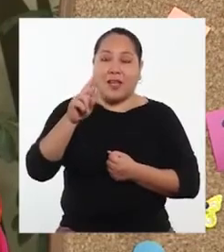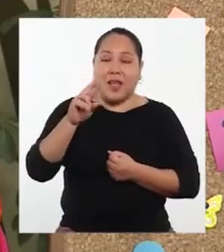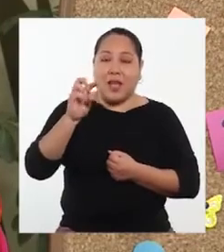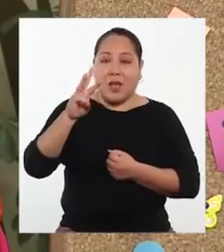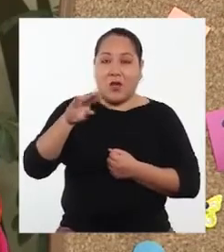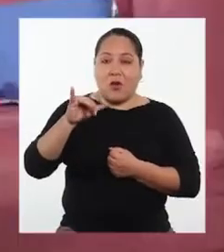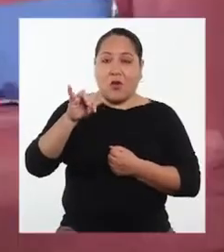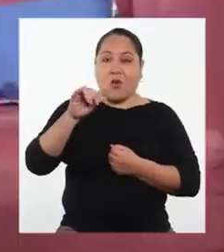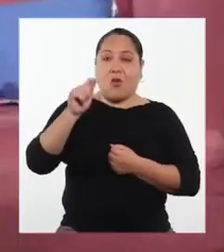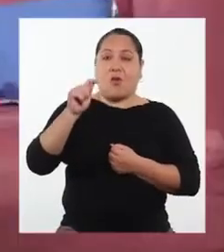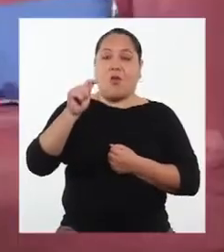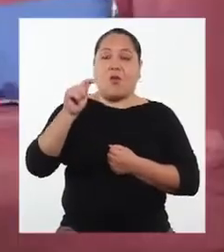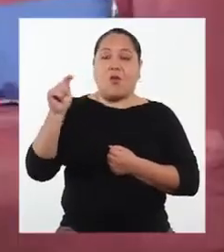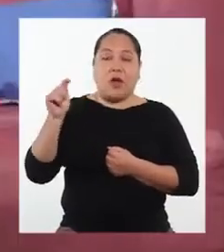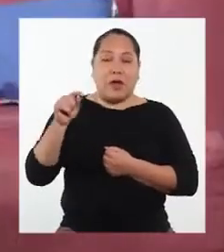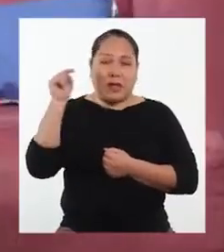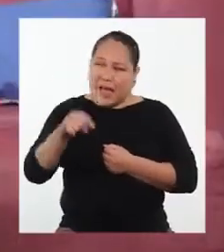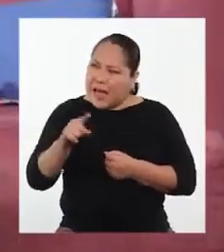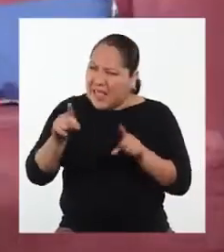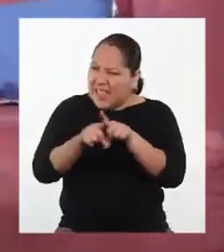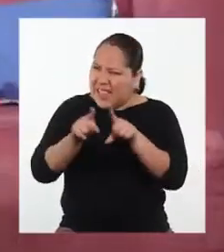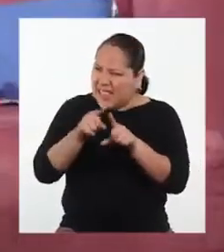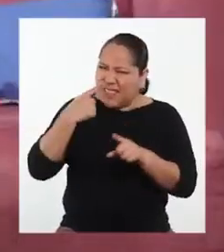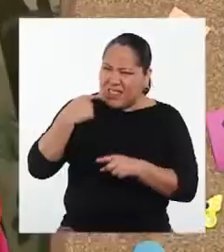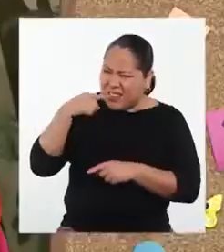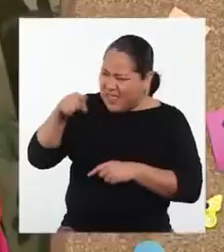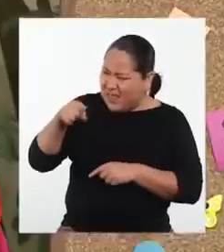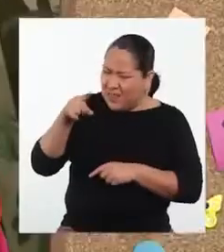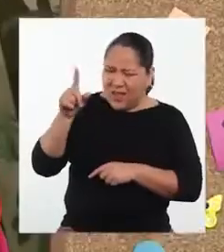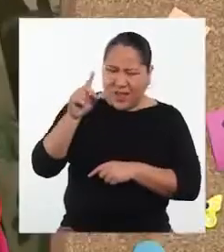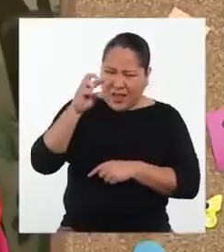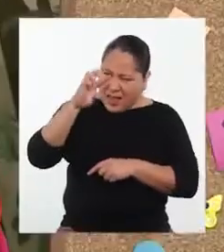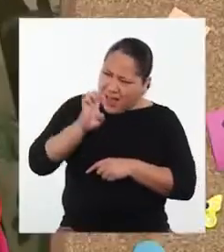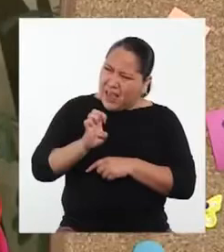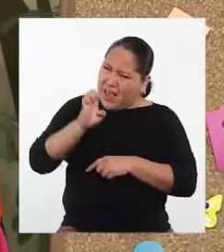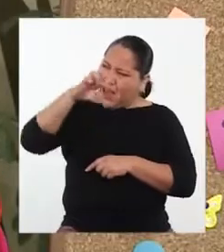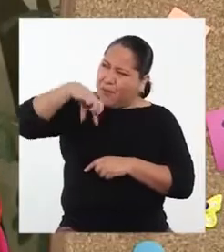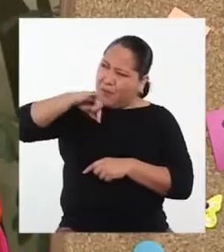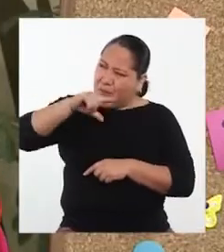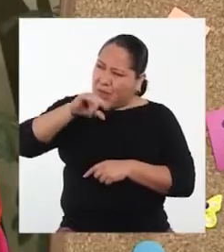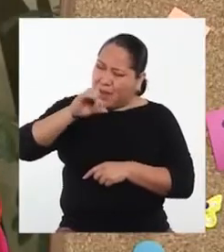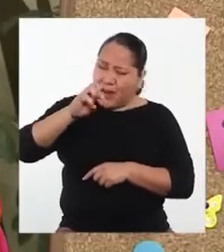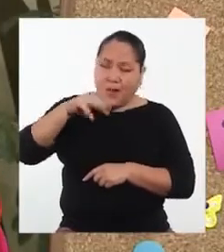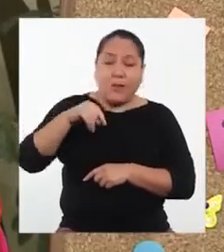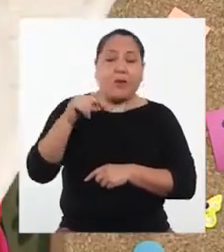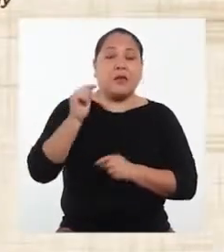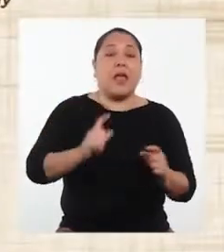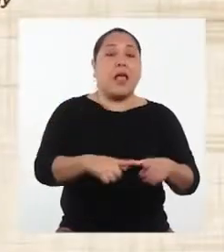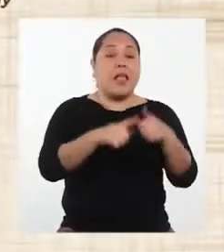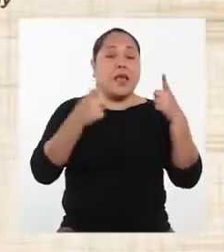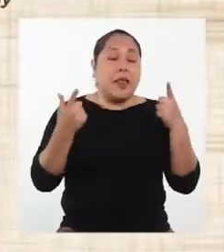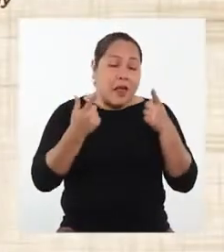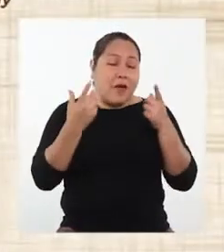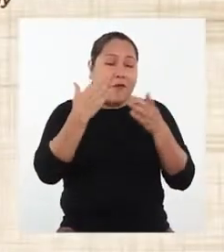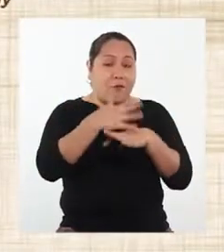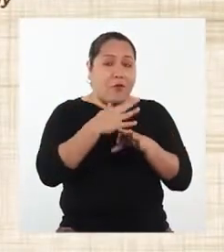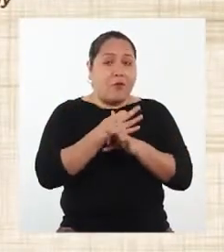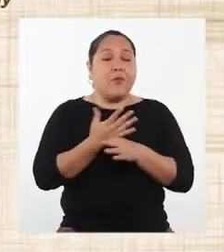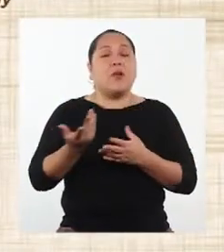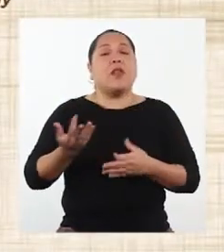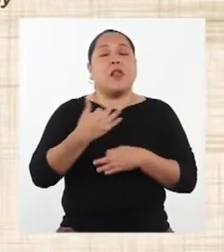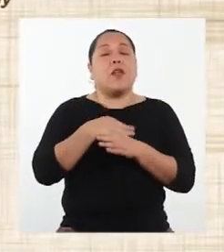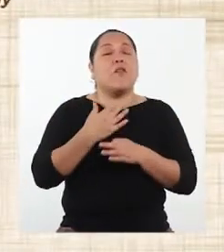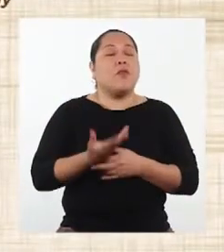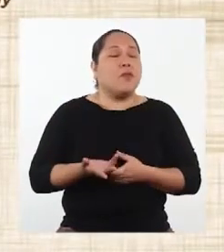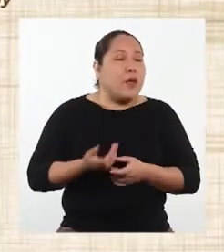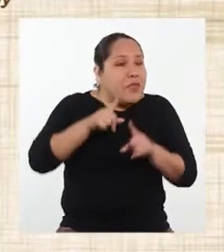Oscar Wilde. ¿Él también hizo epigramas? Exactamente. Veamos qué nos dice. En gran medida,